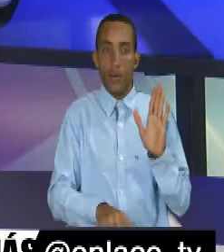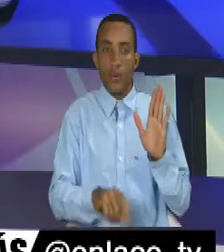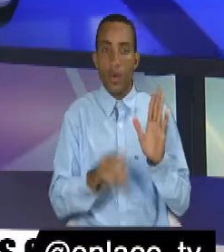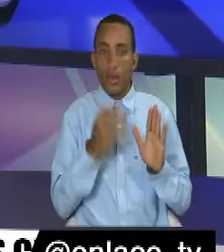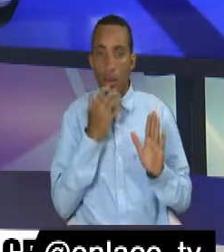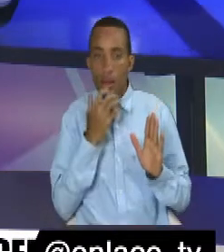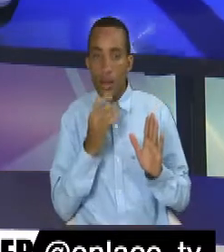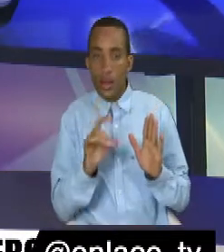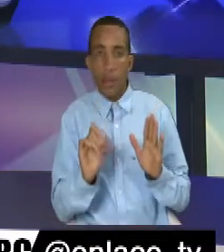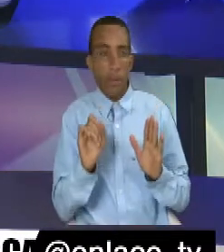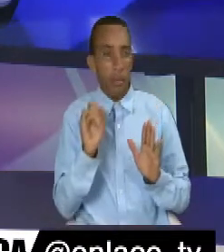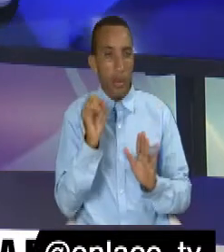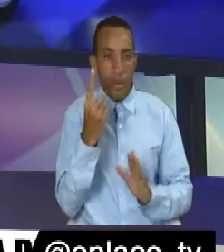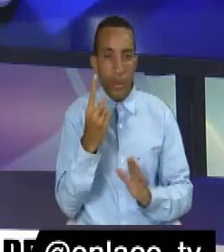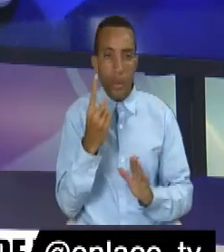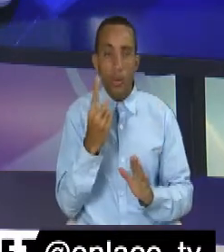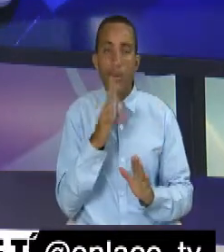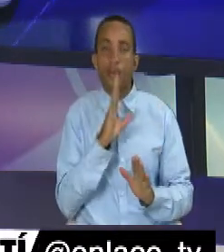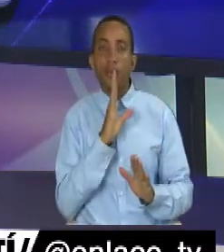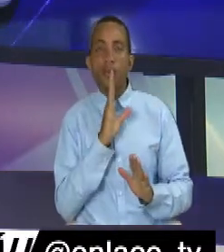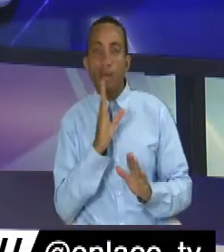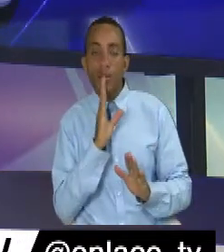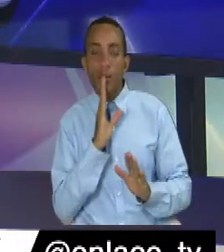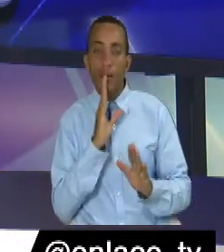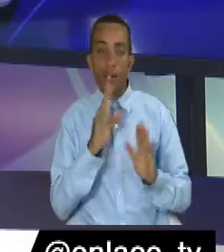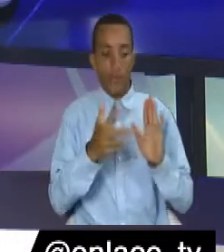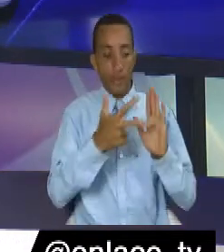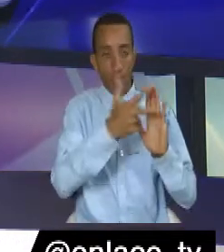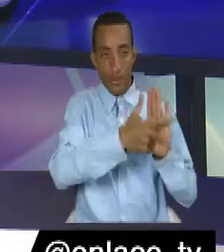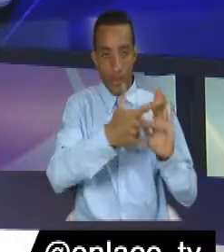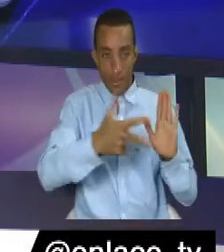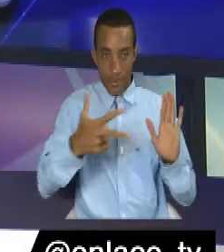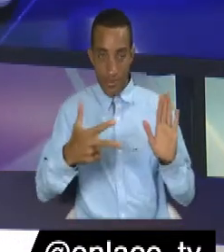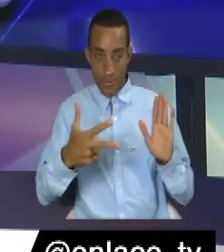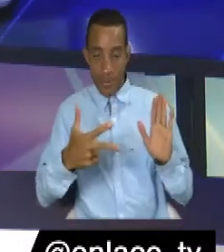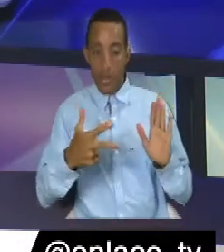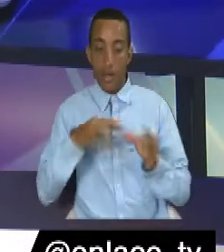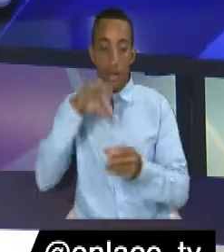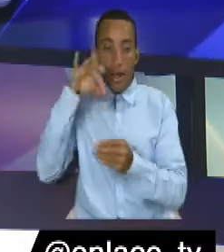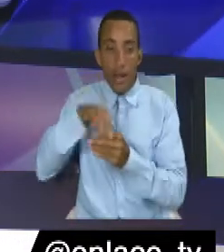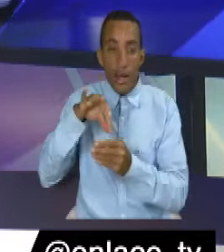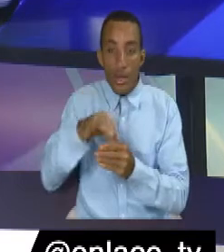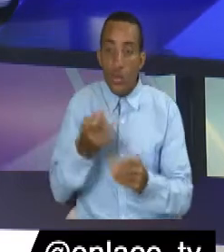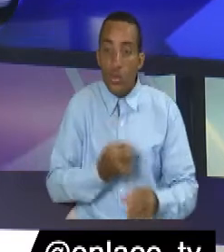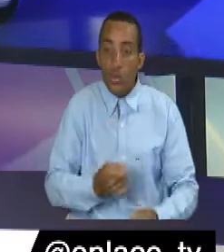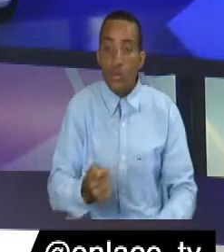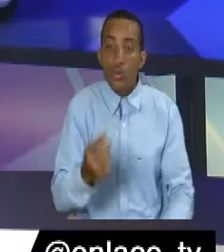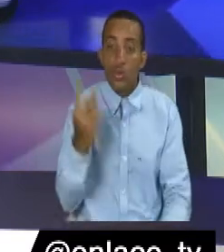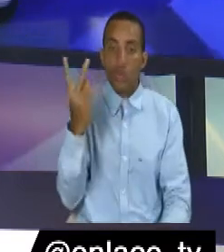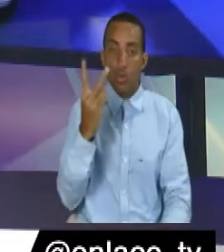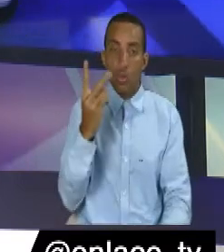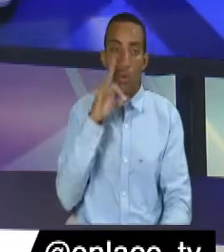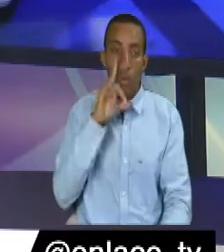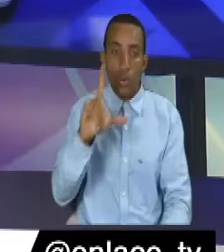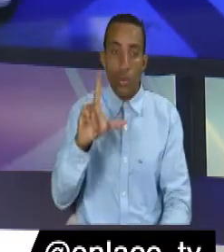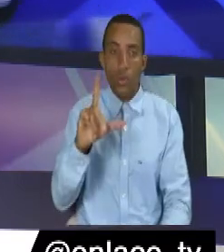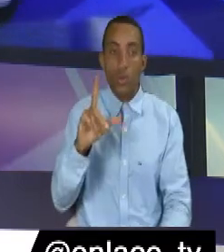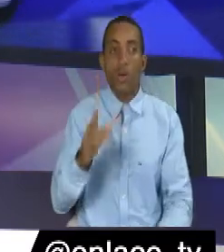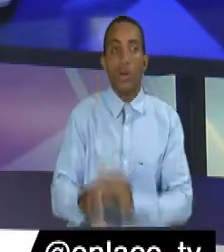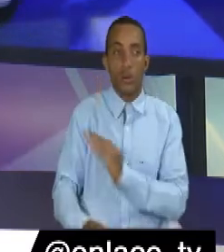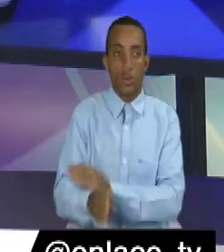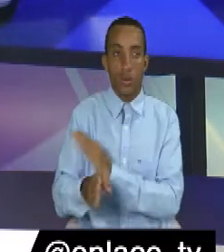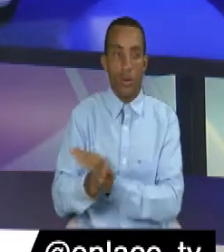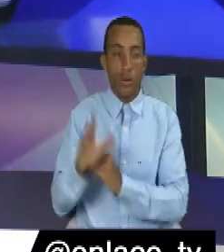recibido primero la acción constitucional. En estos términos, la jornada electoral prevista para este domingo 2 de julio sigue vigente.